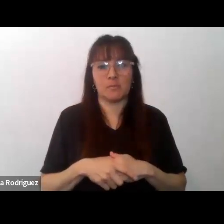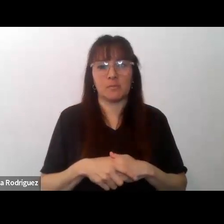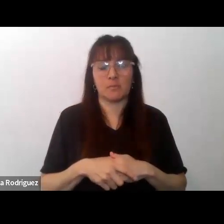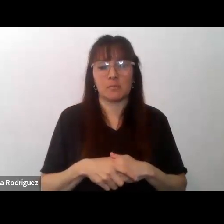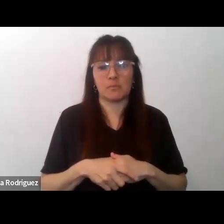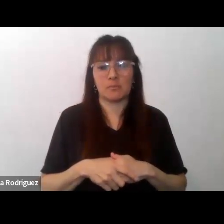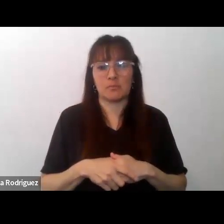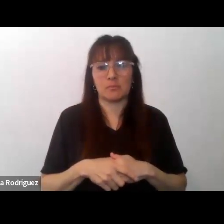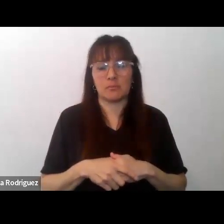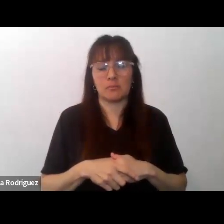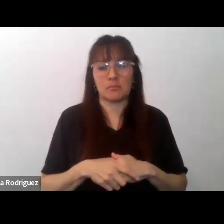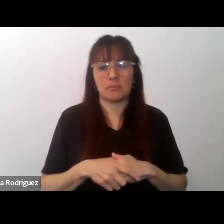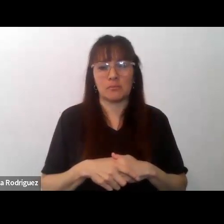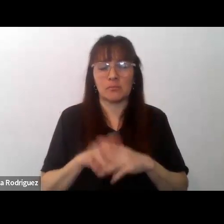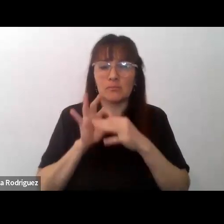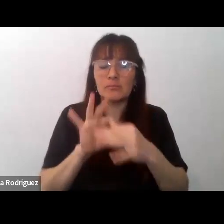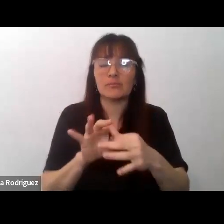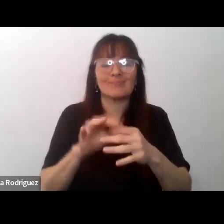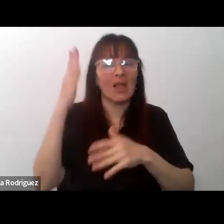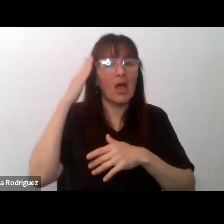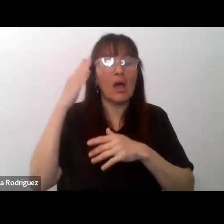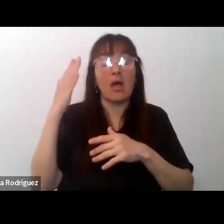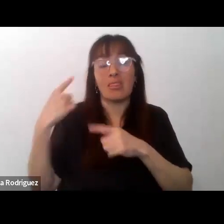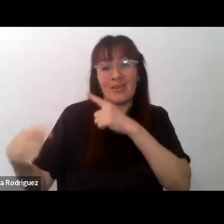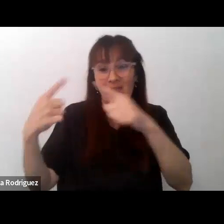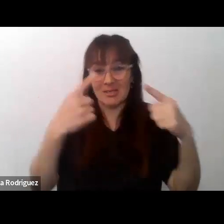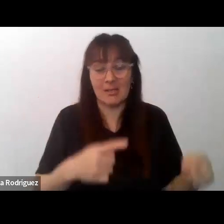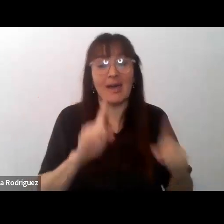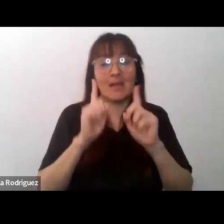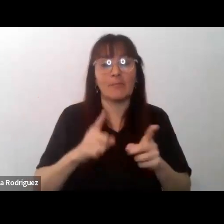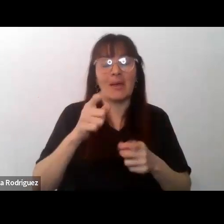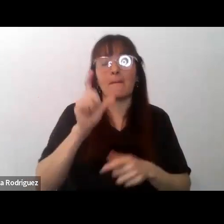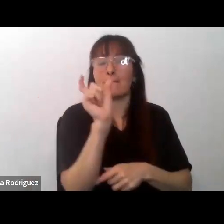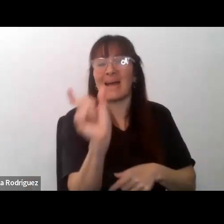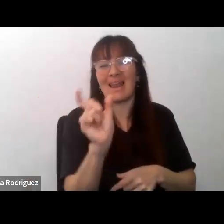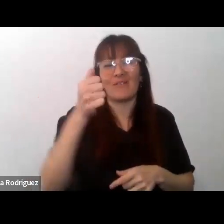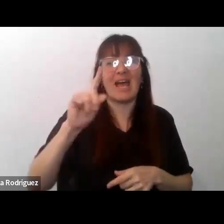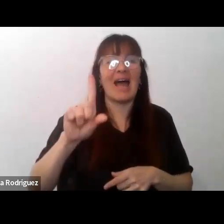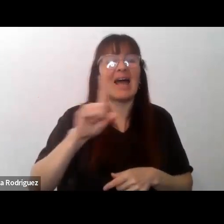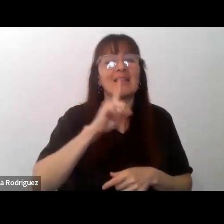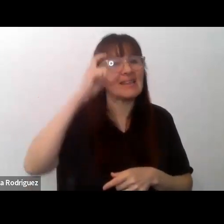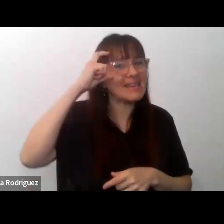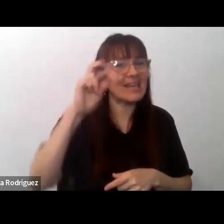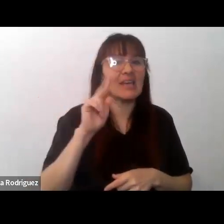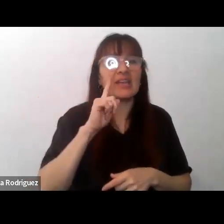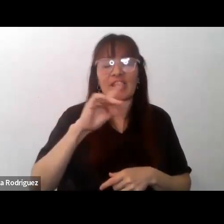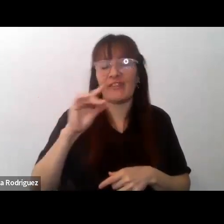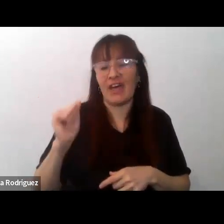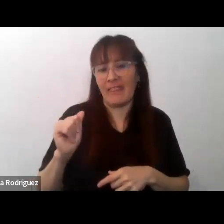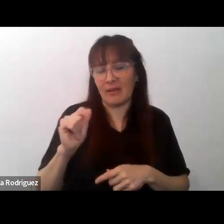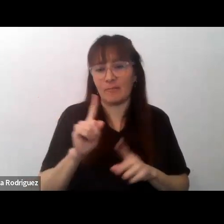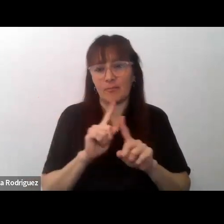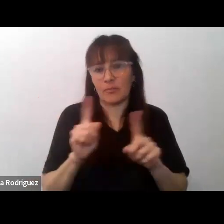diversidad y la alteridad, y no el origen de tal o tal